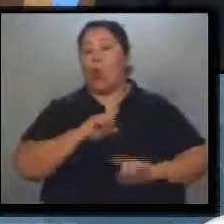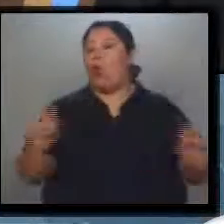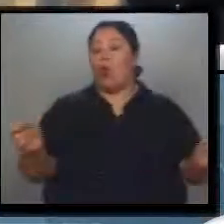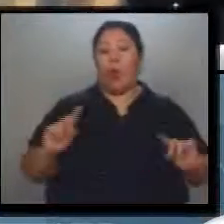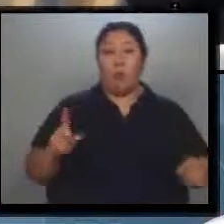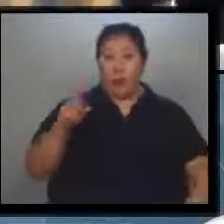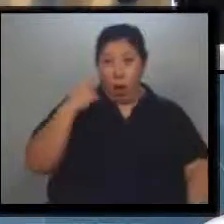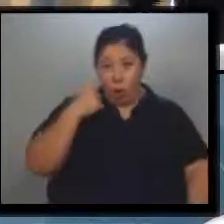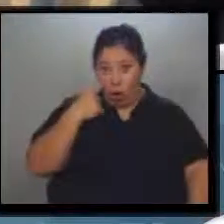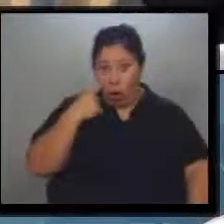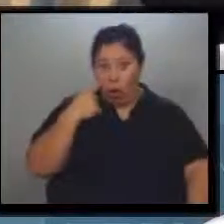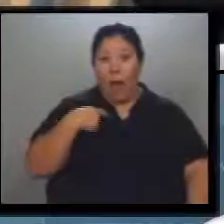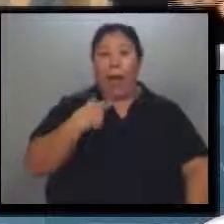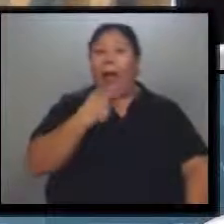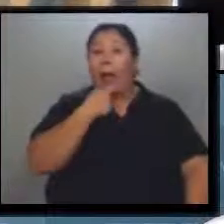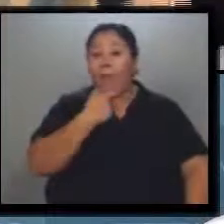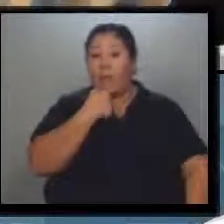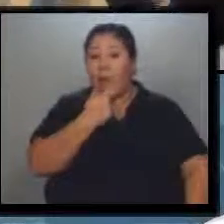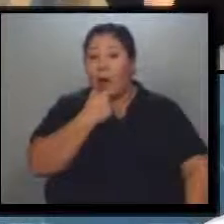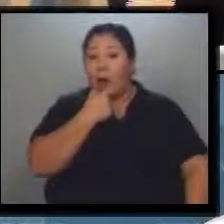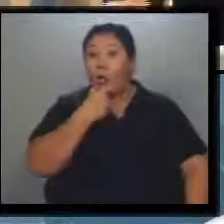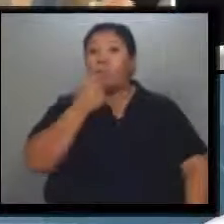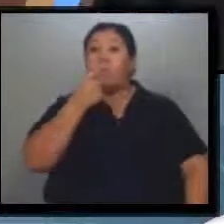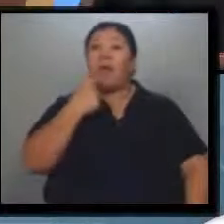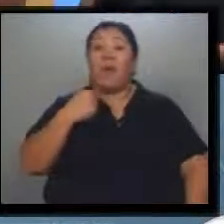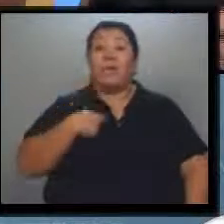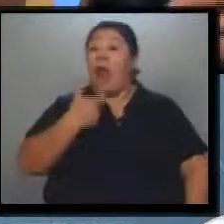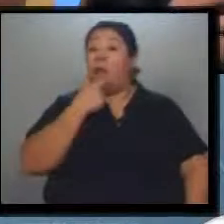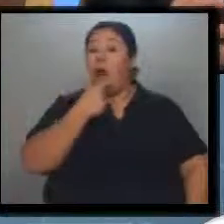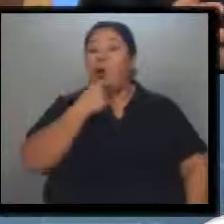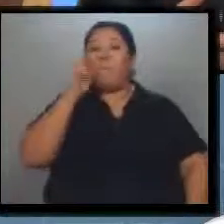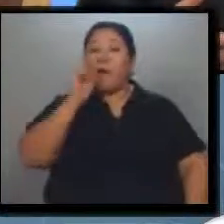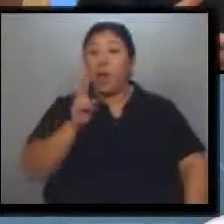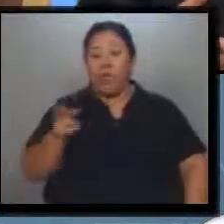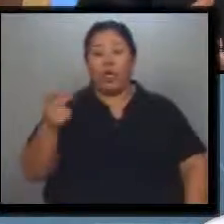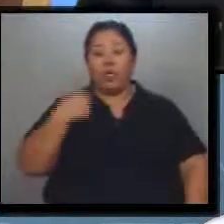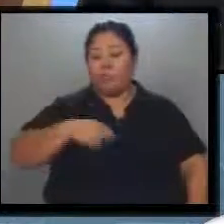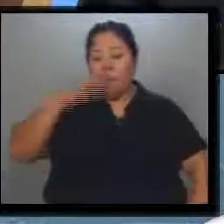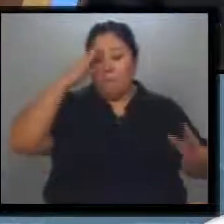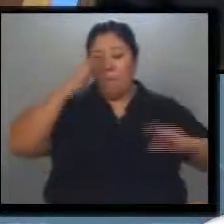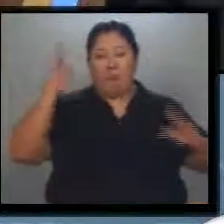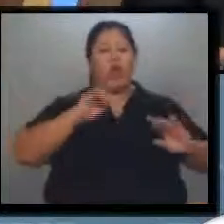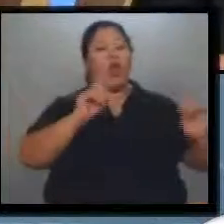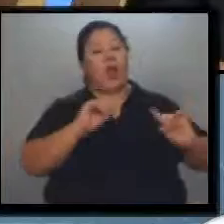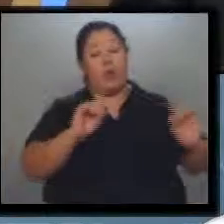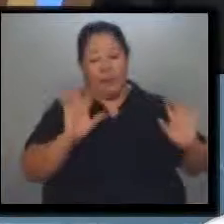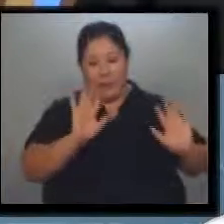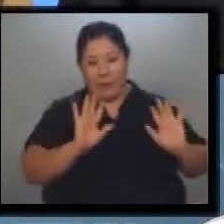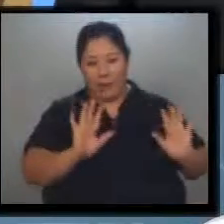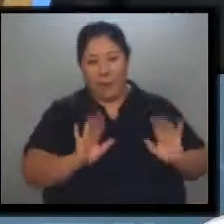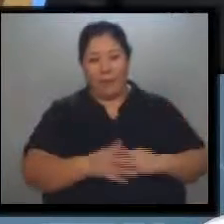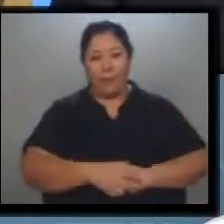mirá que yo me cuido, ¿eh? Pero no, si no se pueden comer más alfajor, me levanto y me voy acá mismo. No, podés optimizar el uso de los alfajores. O sea, lo partís en